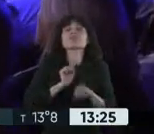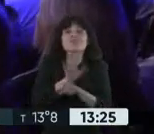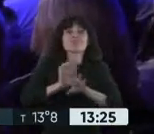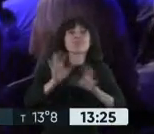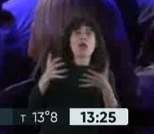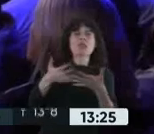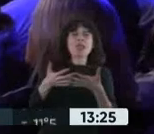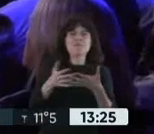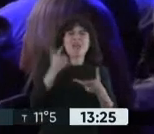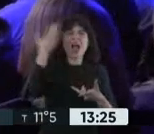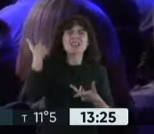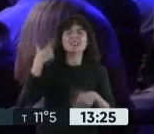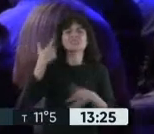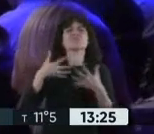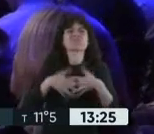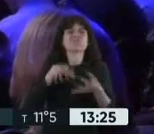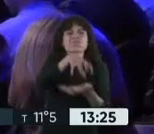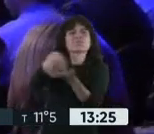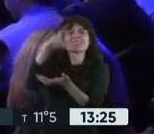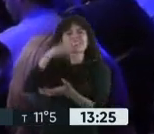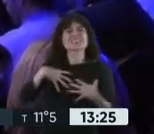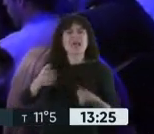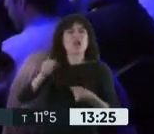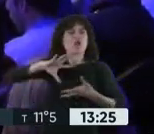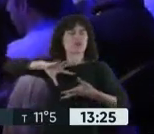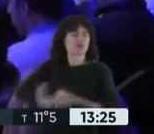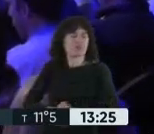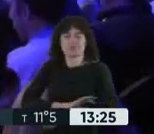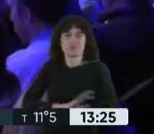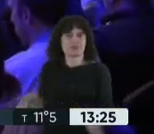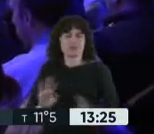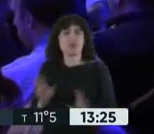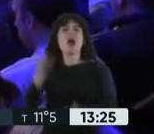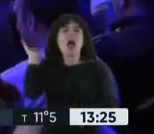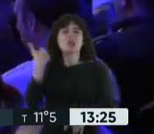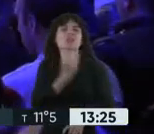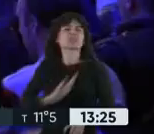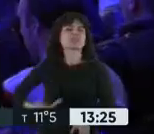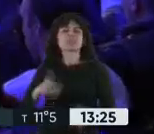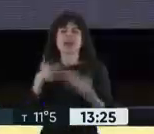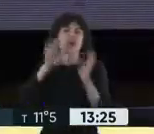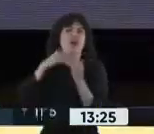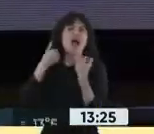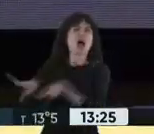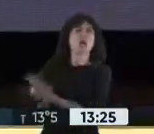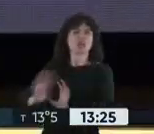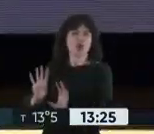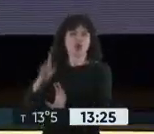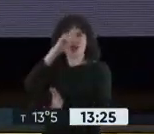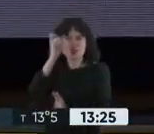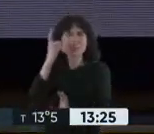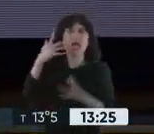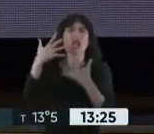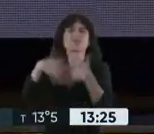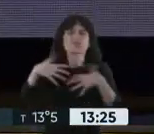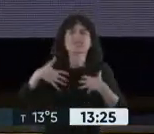sistema de salud devastado, porque el Estado se había retirado de la atención sanitaria. Hagamos memoria, ¿eh?